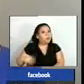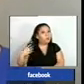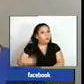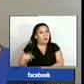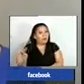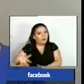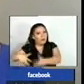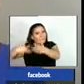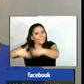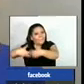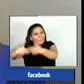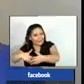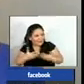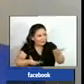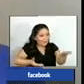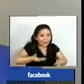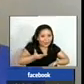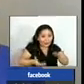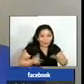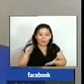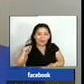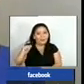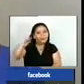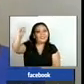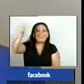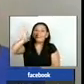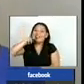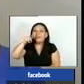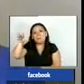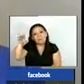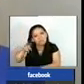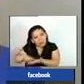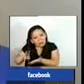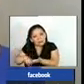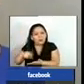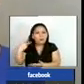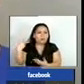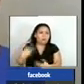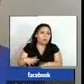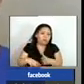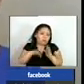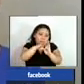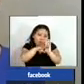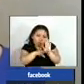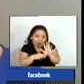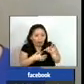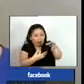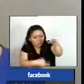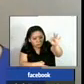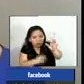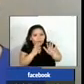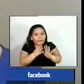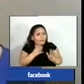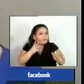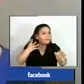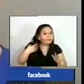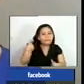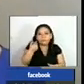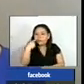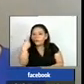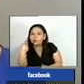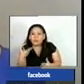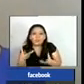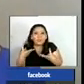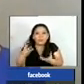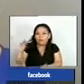empresa que suministra este servicio reporta largas colas de salvadoreños que buscan un poco